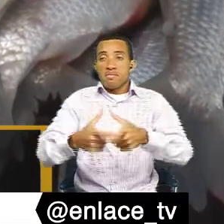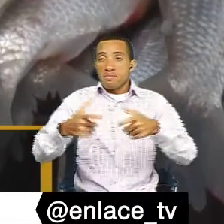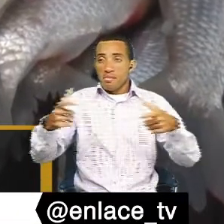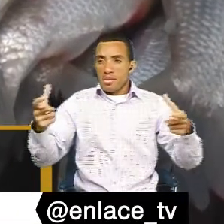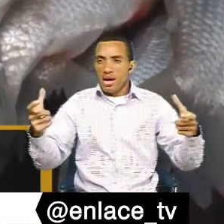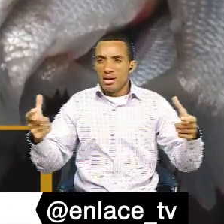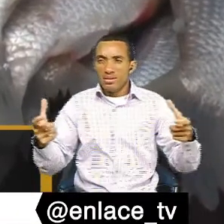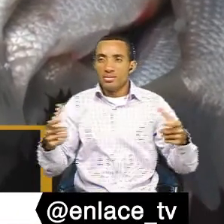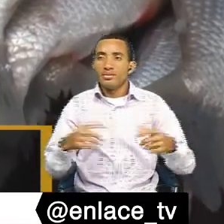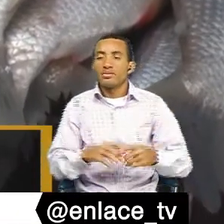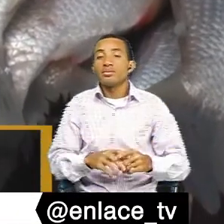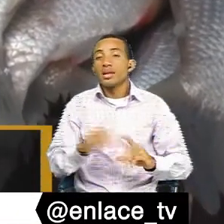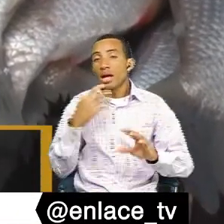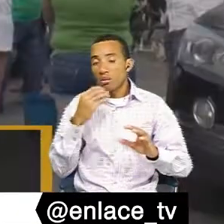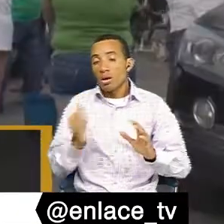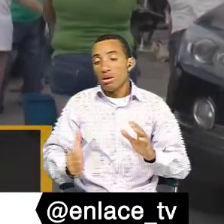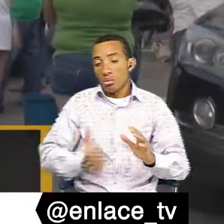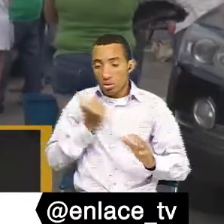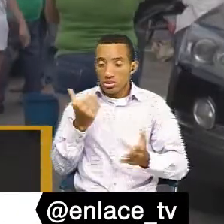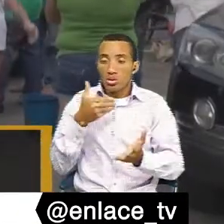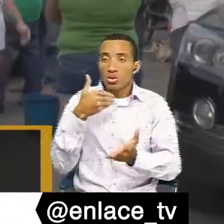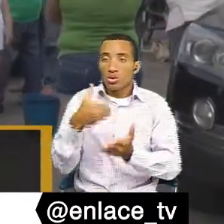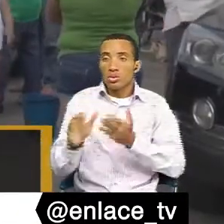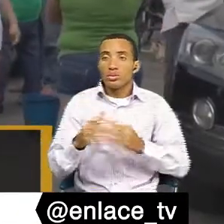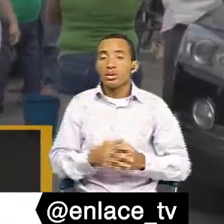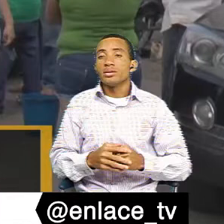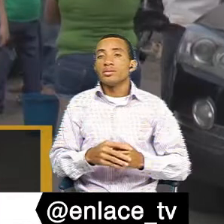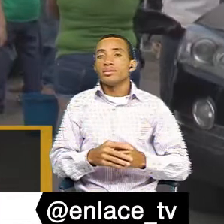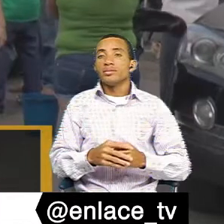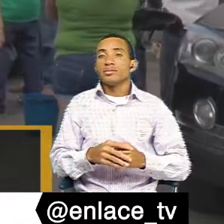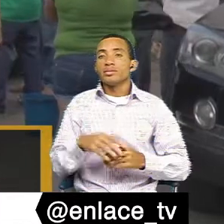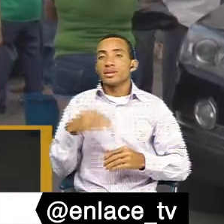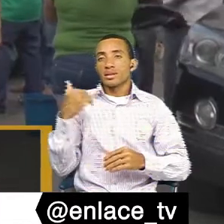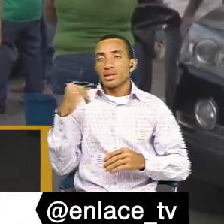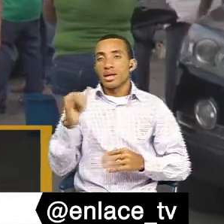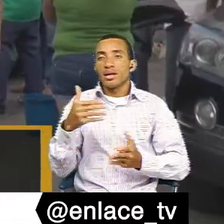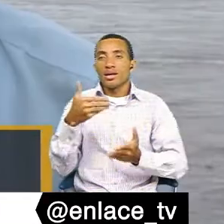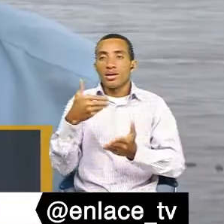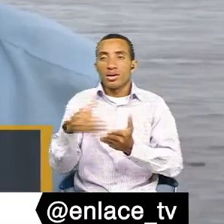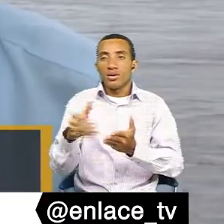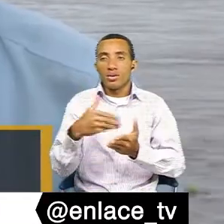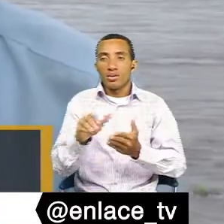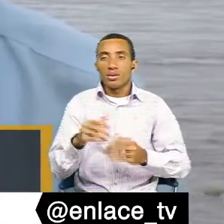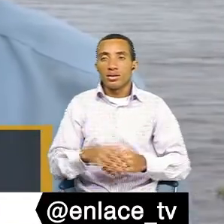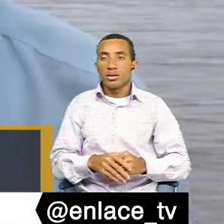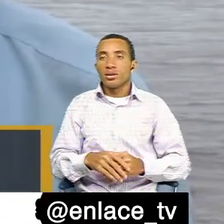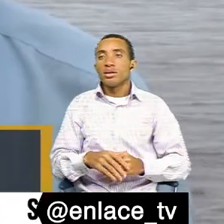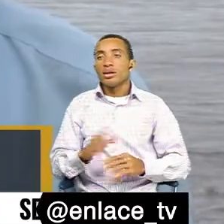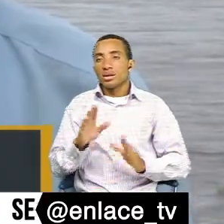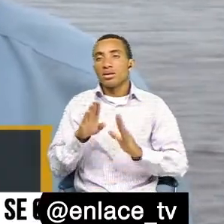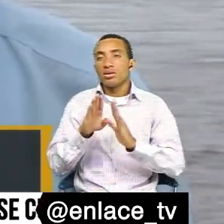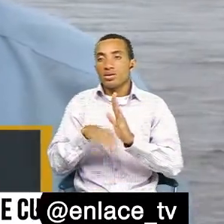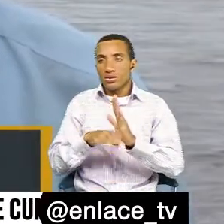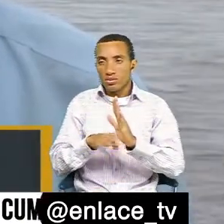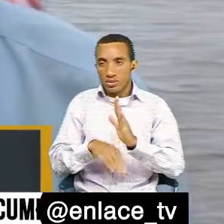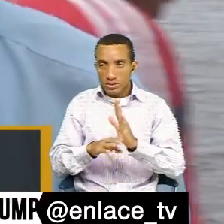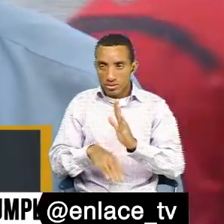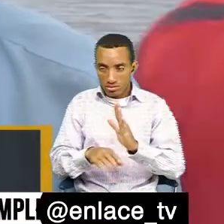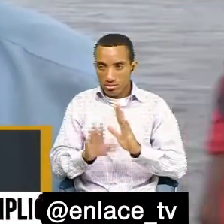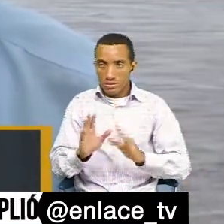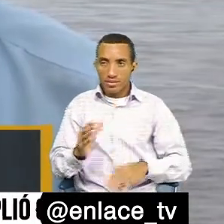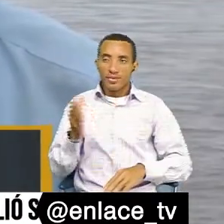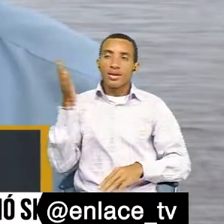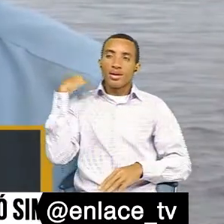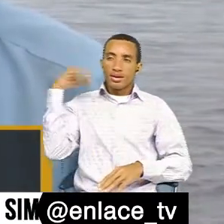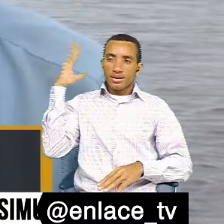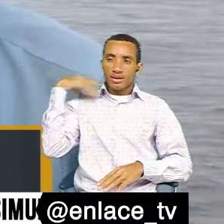porque así como llega, se va por la alta demanda. Sí, ya compré un pescadito, pues está un poquito económico a como lo veníamos comprando en